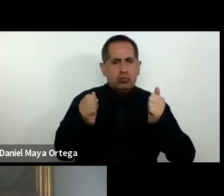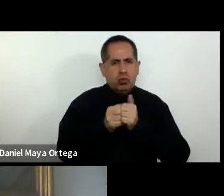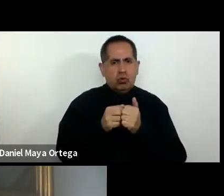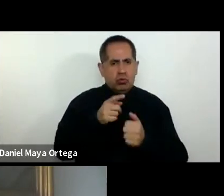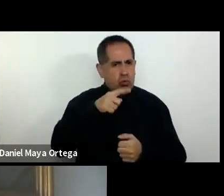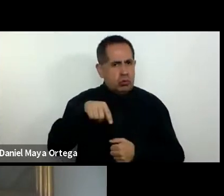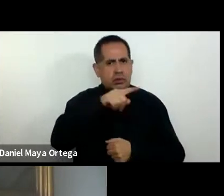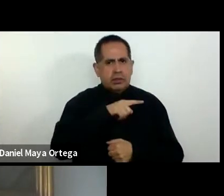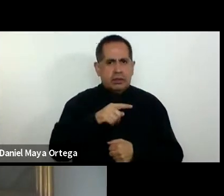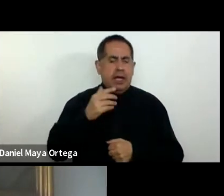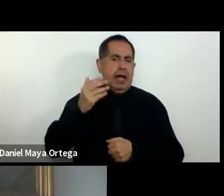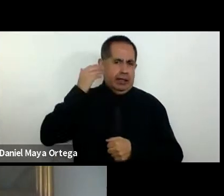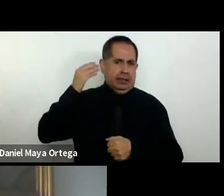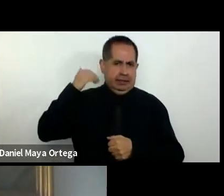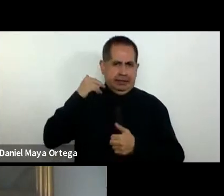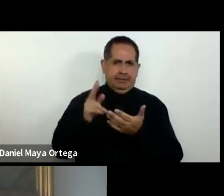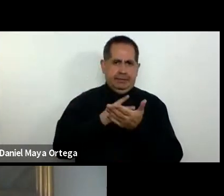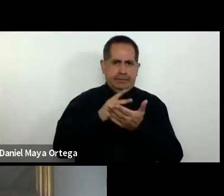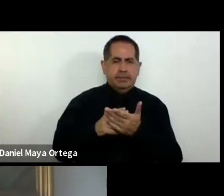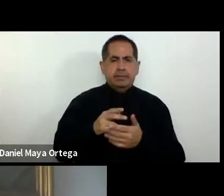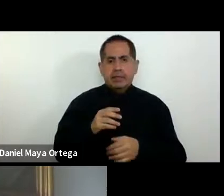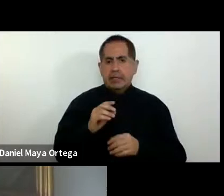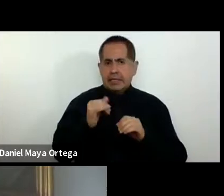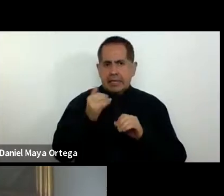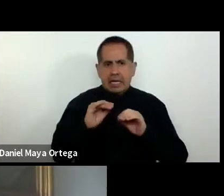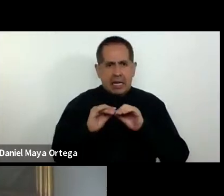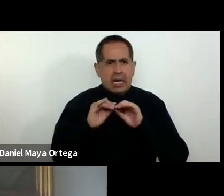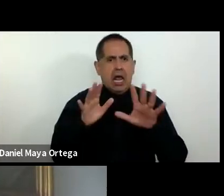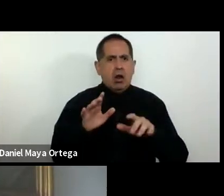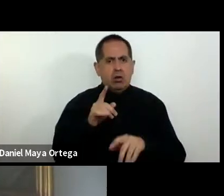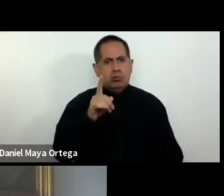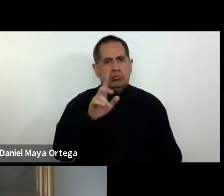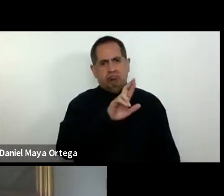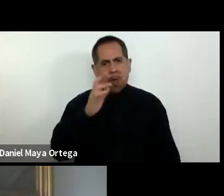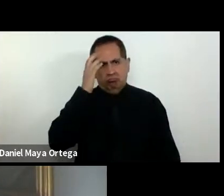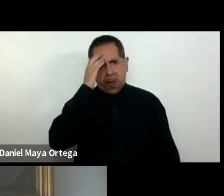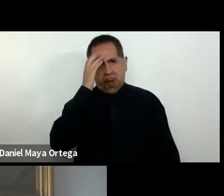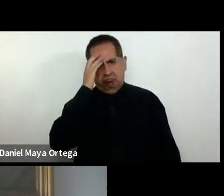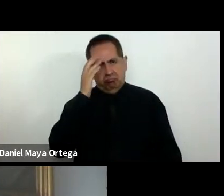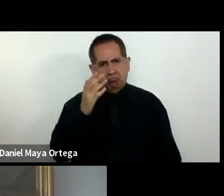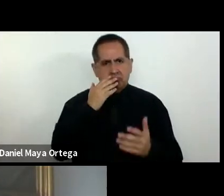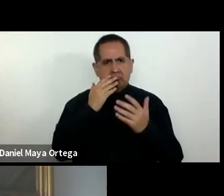como lo hemos hecho. Y desde luego, mi reconocimiento